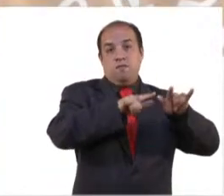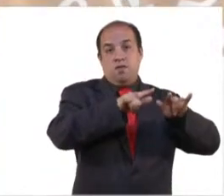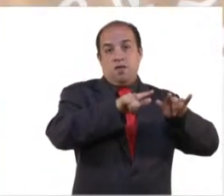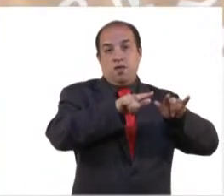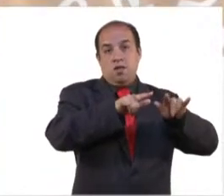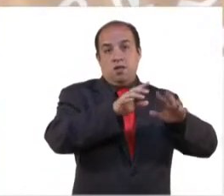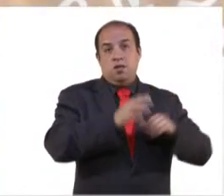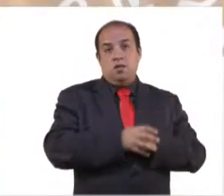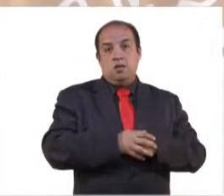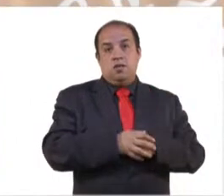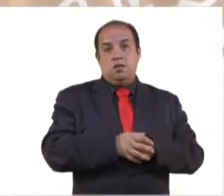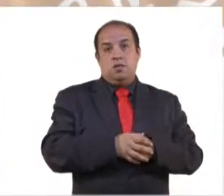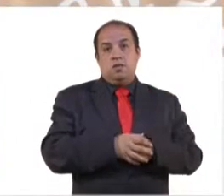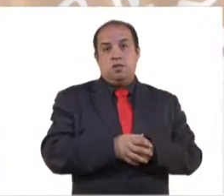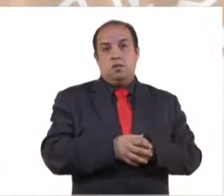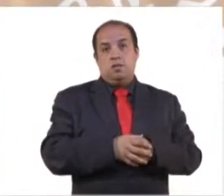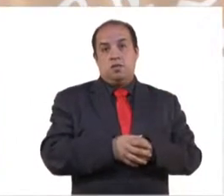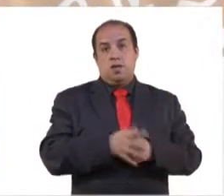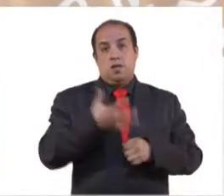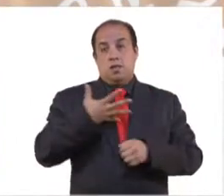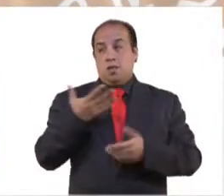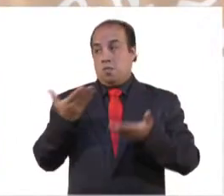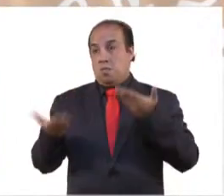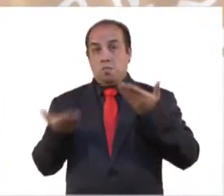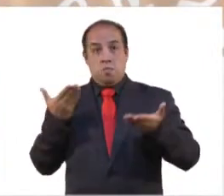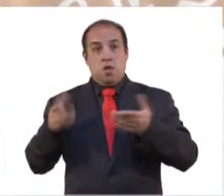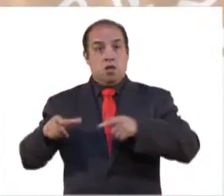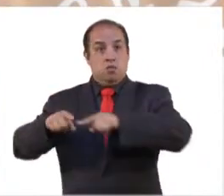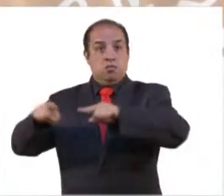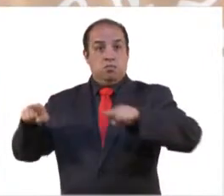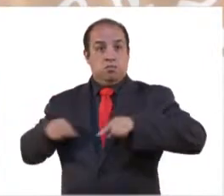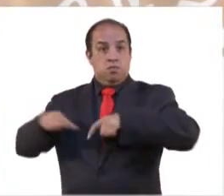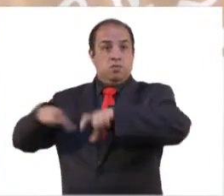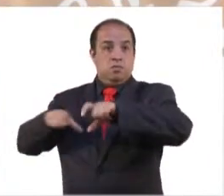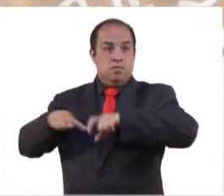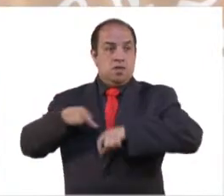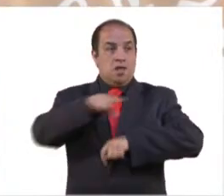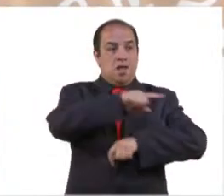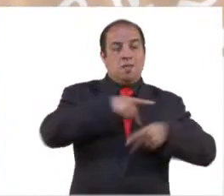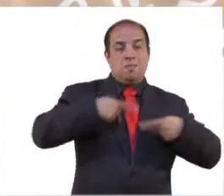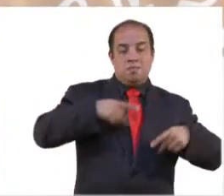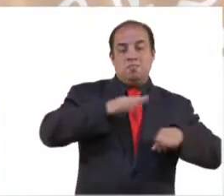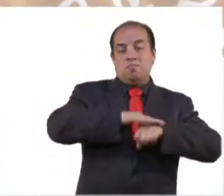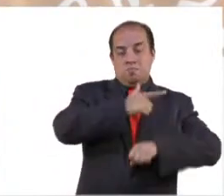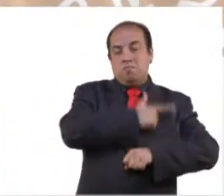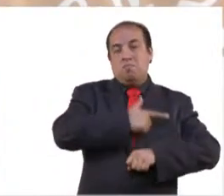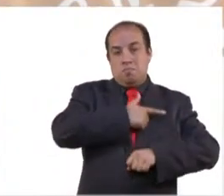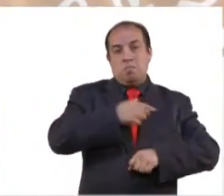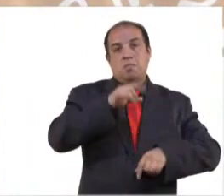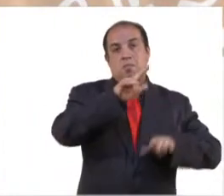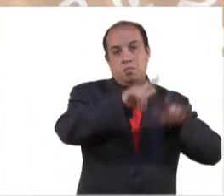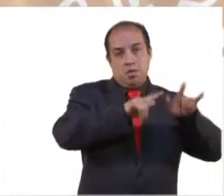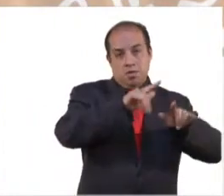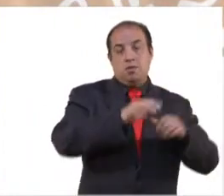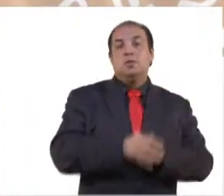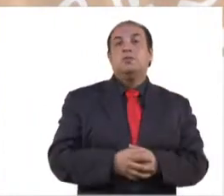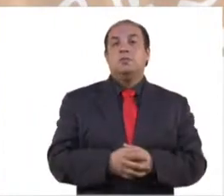del momento más álgido de la pista de patinaje. O sea, obviamente a la gente le gustó más la feria. Entonces, por eso vamos a hacer la